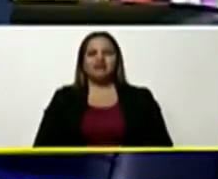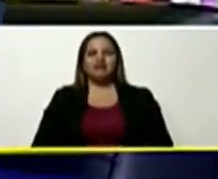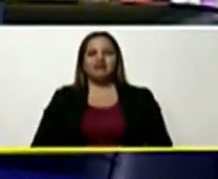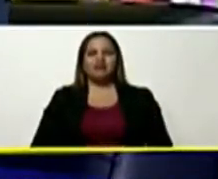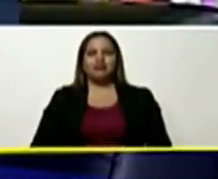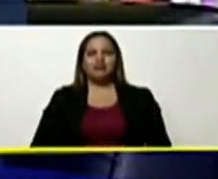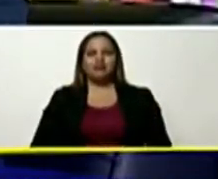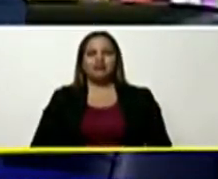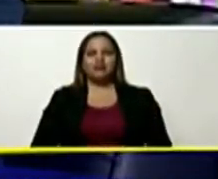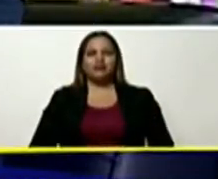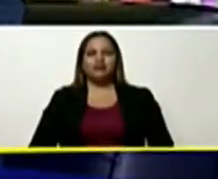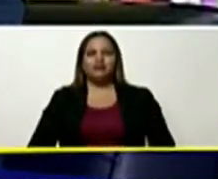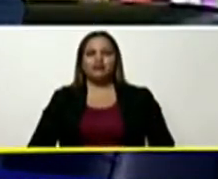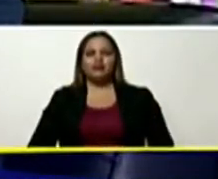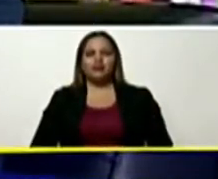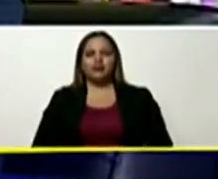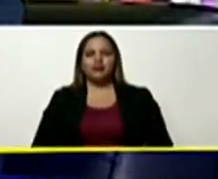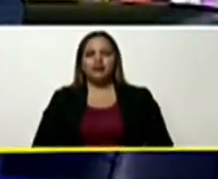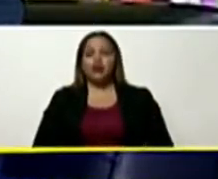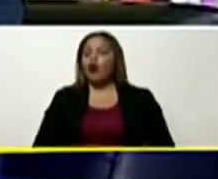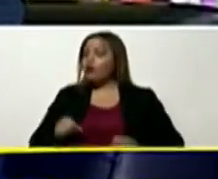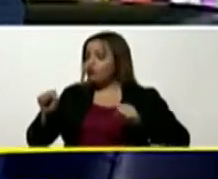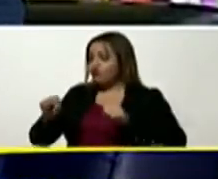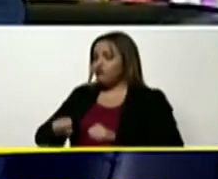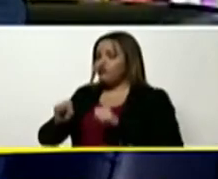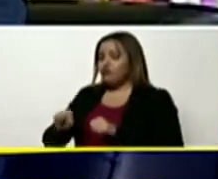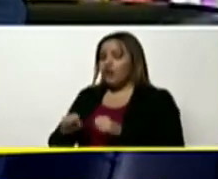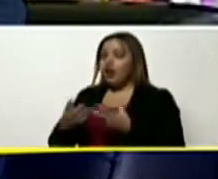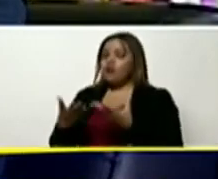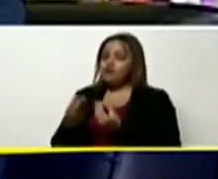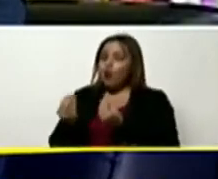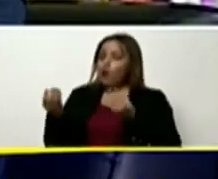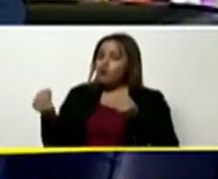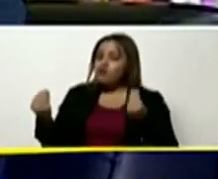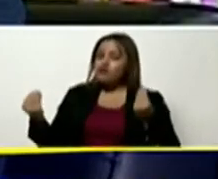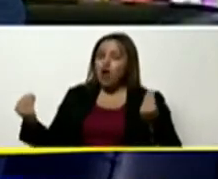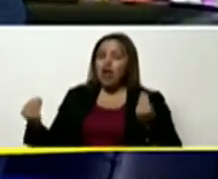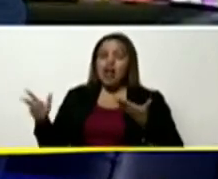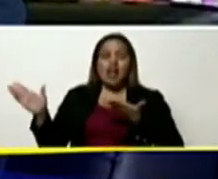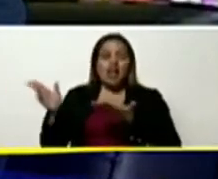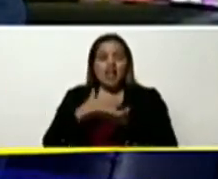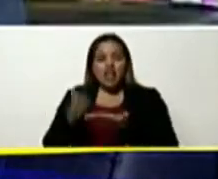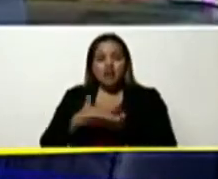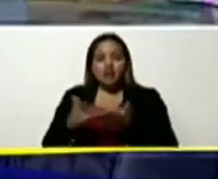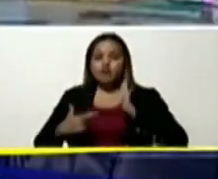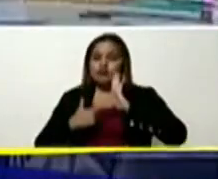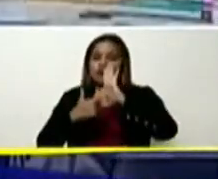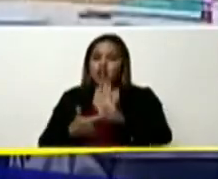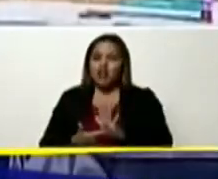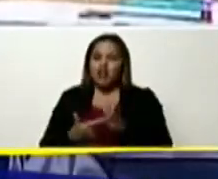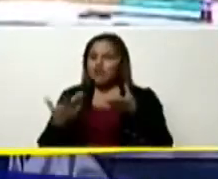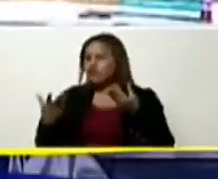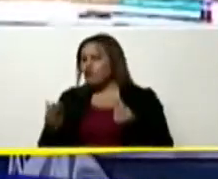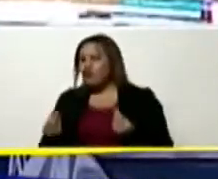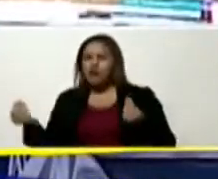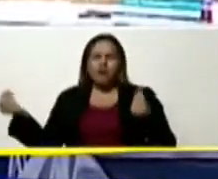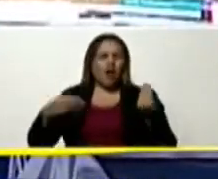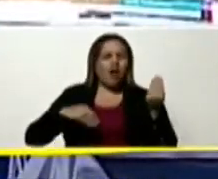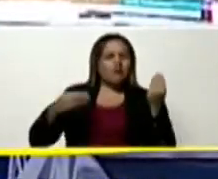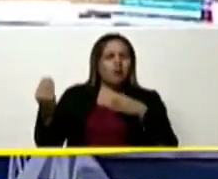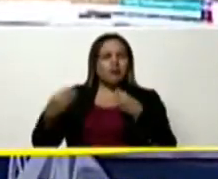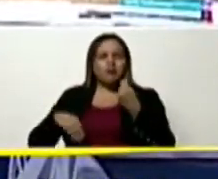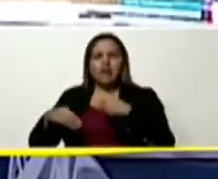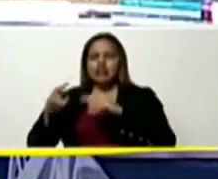Correcto. Bueno, tenemos mucho libro para presentar, mucha tela donde cortar.